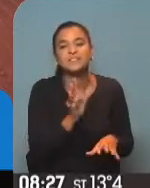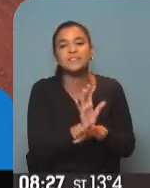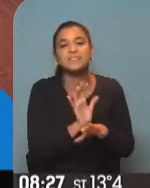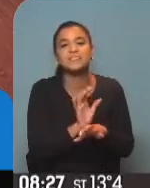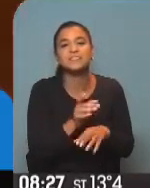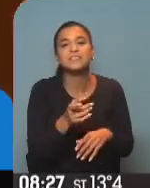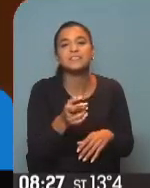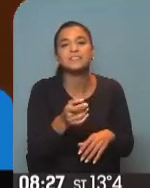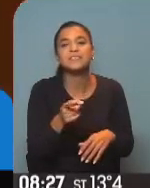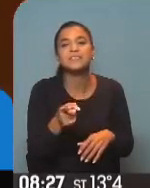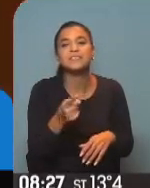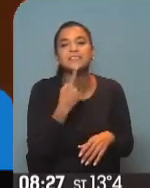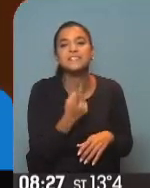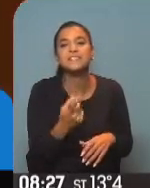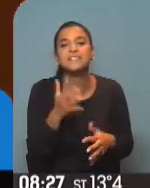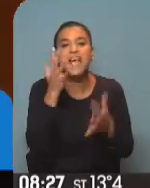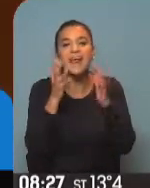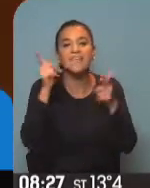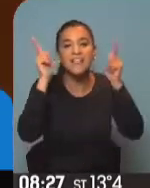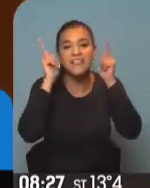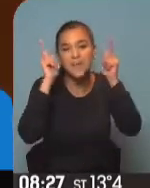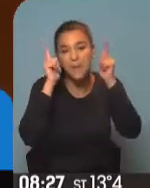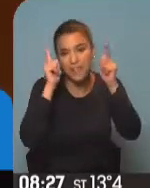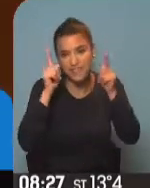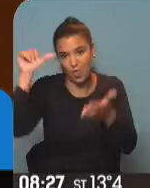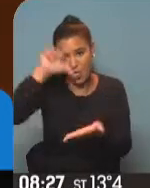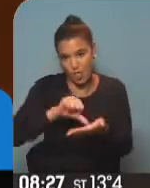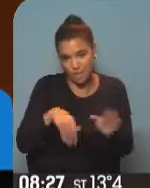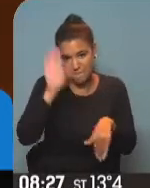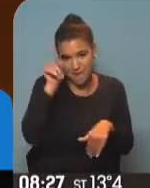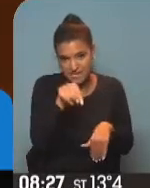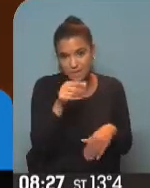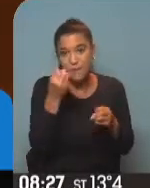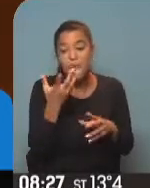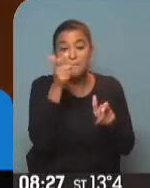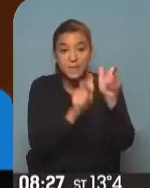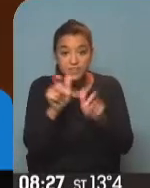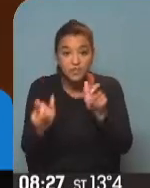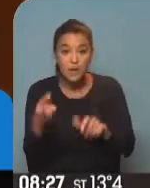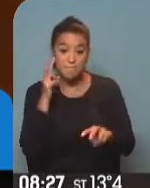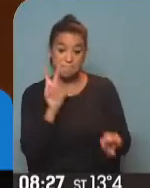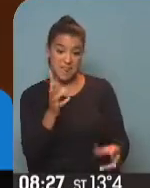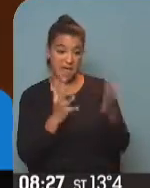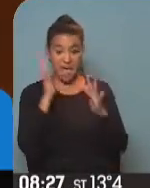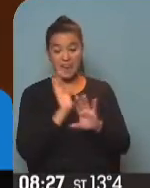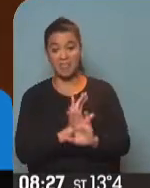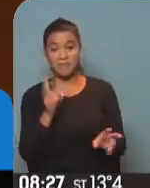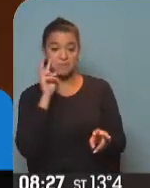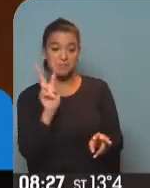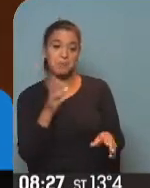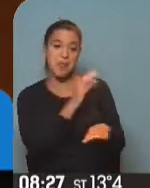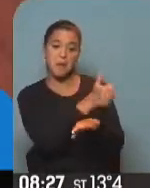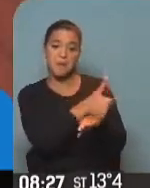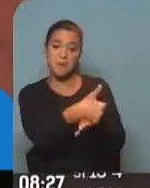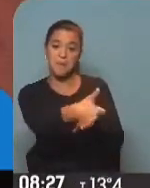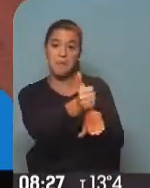pero que es el carnaval más divertido del país porque la gente no solamente la mira al carnaval y mira las comparsas sino